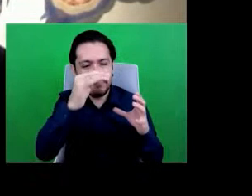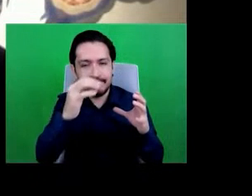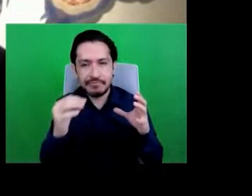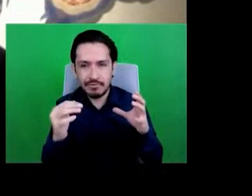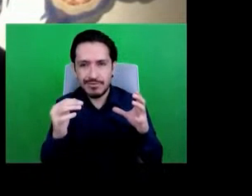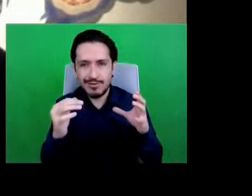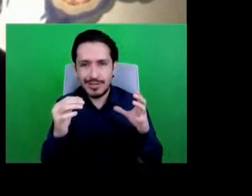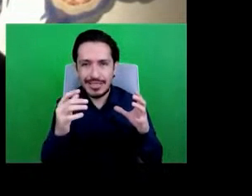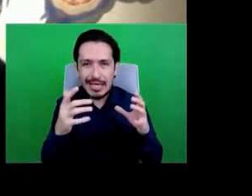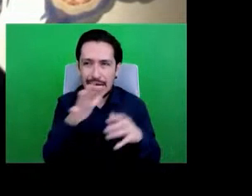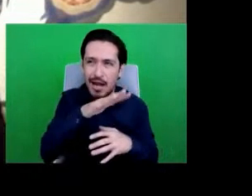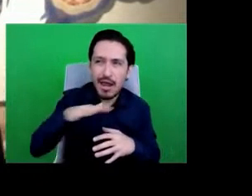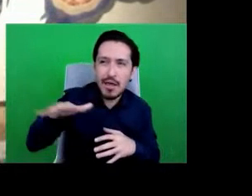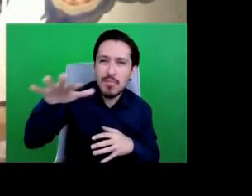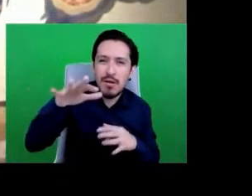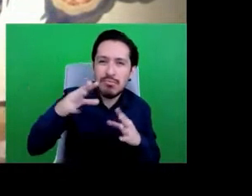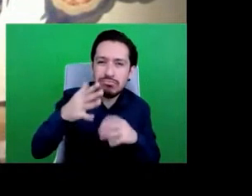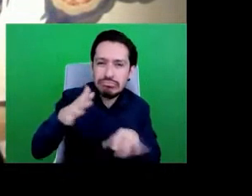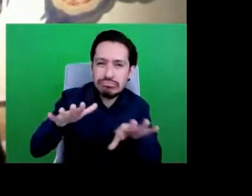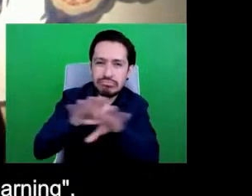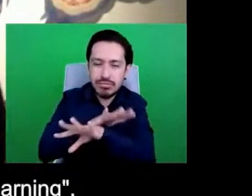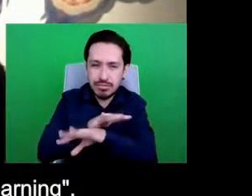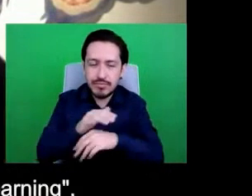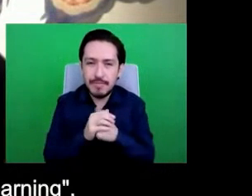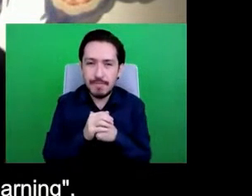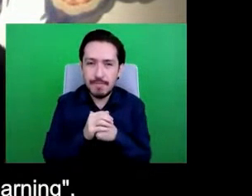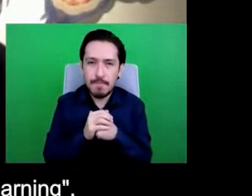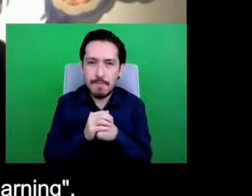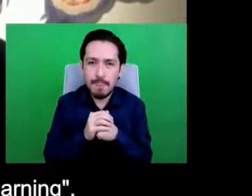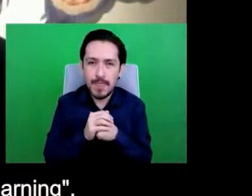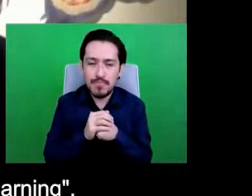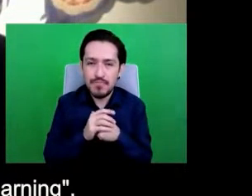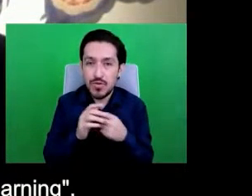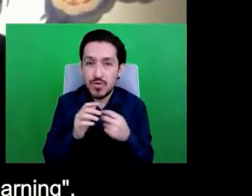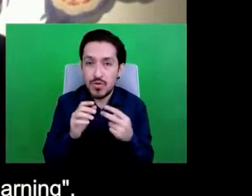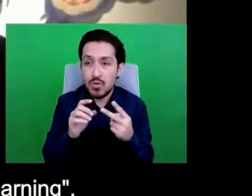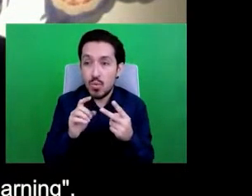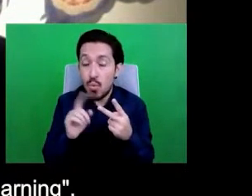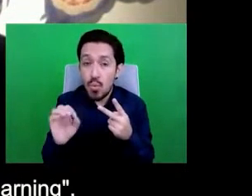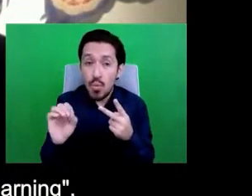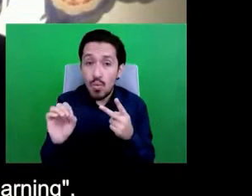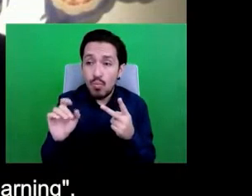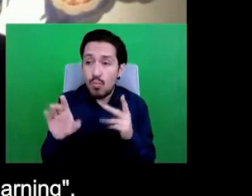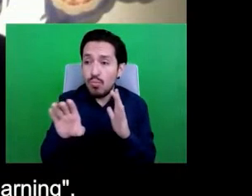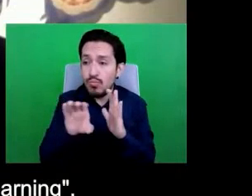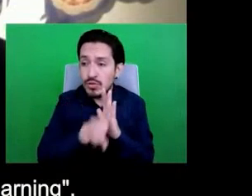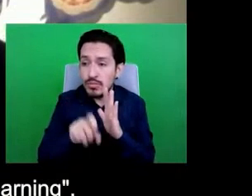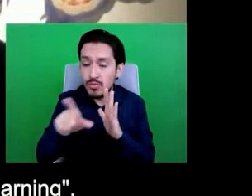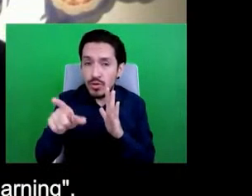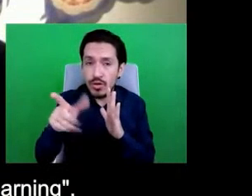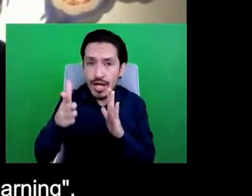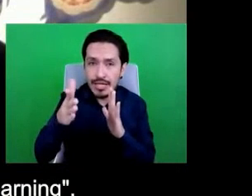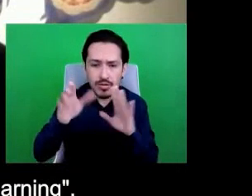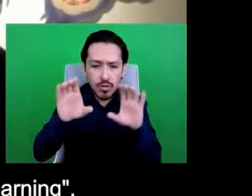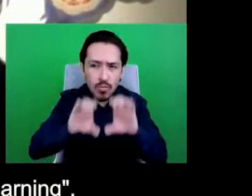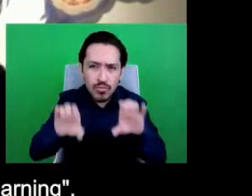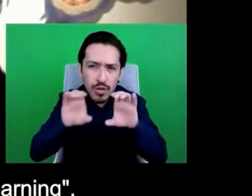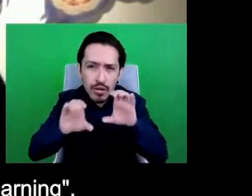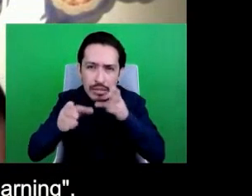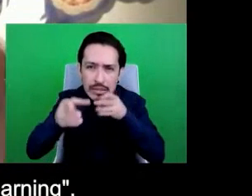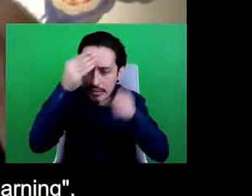laboral ocasionado por el aprendizaje de las computadoras o machine learning, por esta